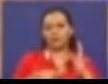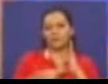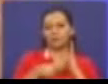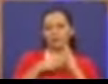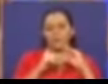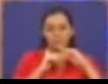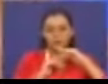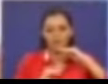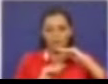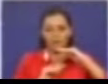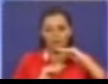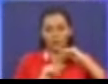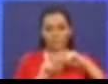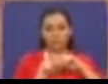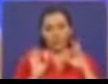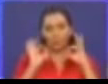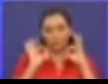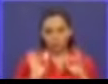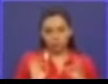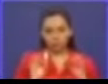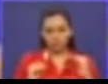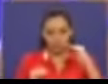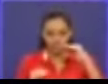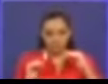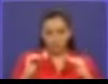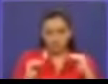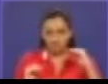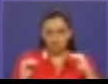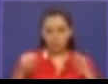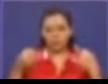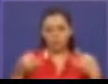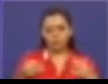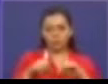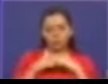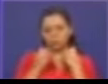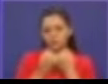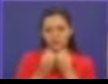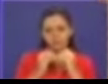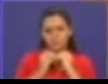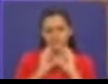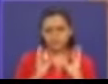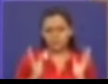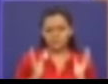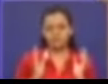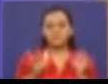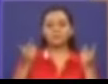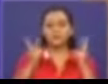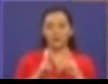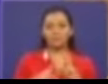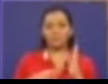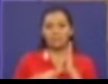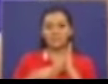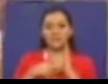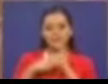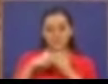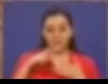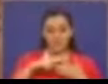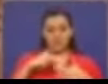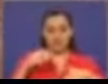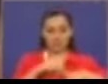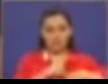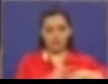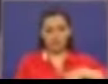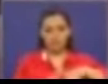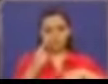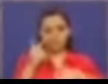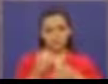monto más bajo. Pero precisamente eso es lo que se busca, justicia social, compañera. Entonces, y tenemos el IVA más bajo de la región, presidente. Ya le voy a demostrar